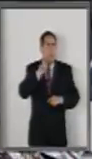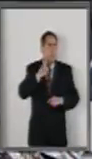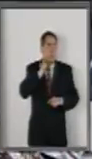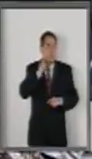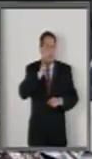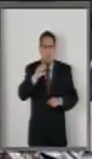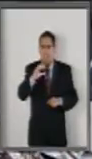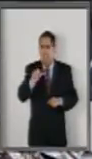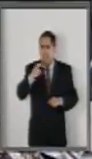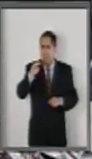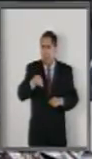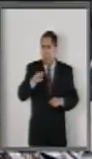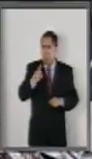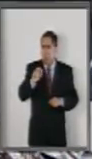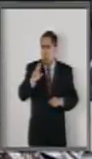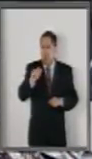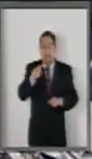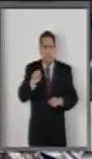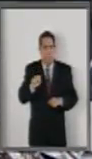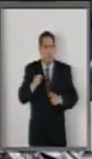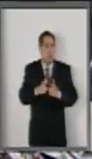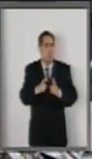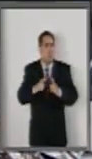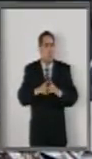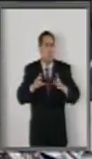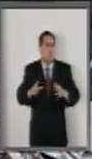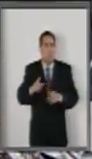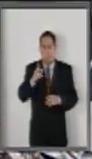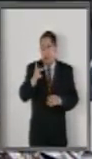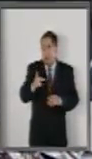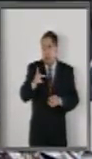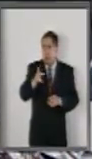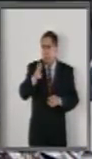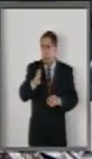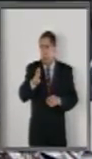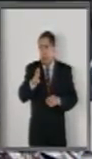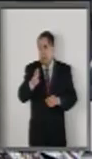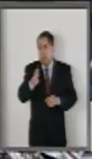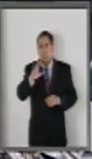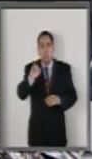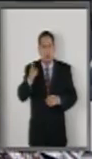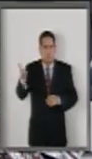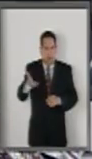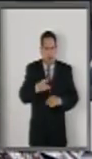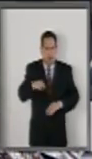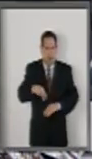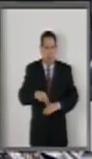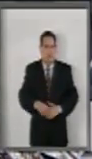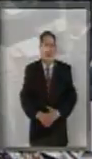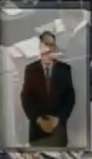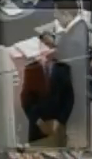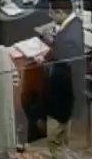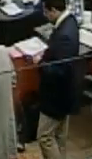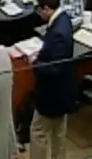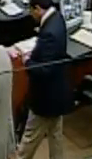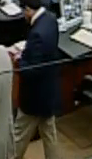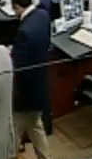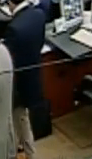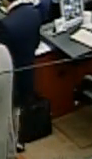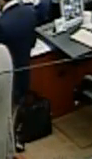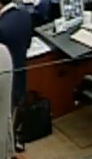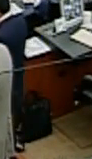Senadora Carmen Dorantes Martínez, del Grupo Parlamentario del Partido Revolucionario Institucional.